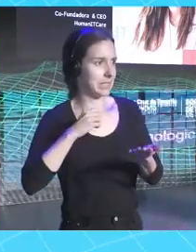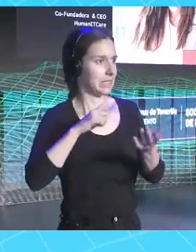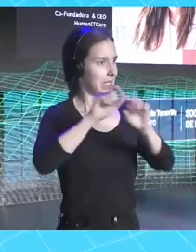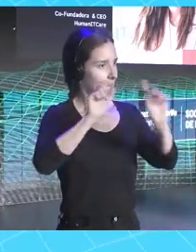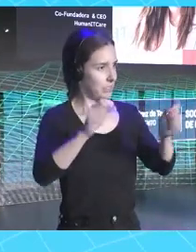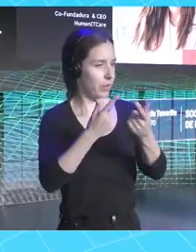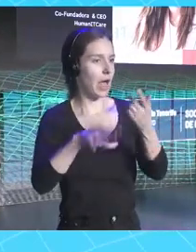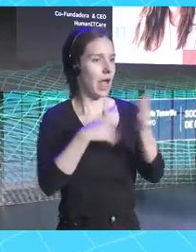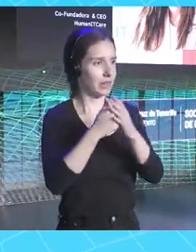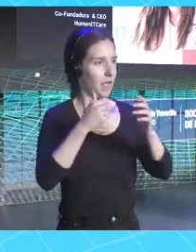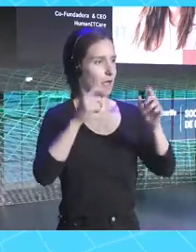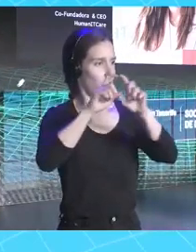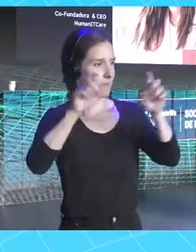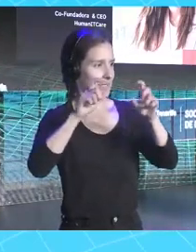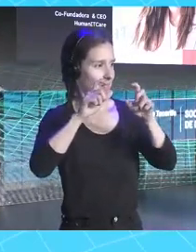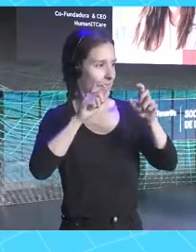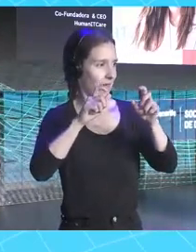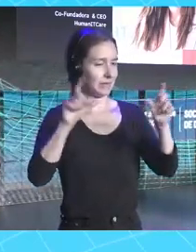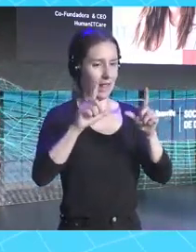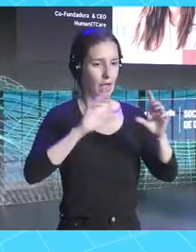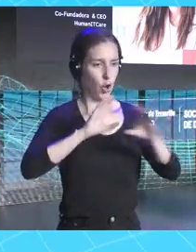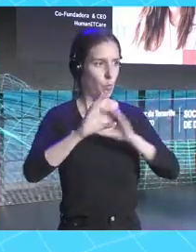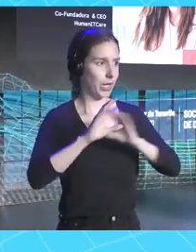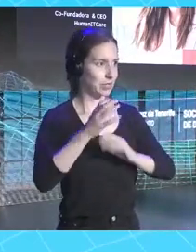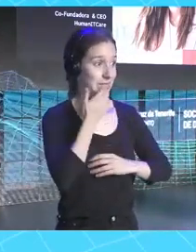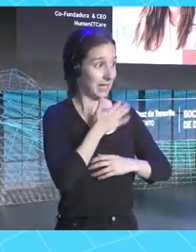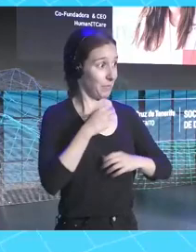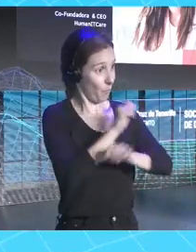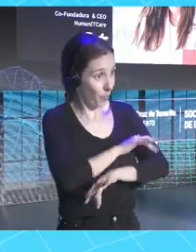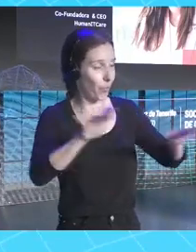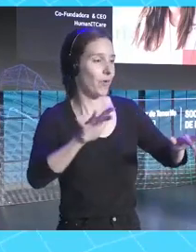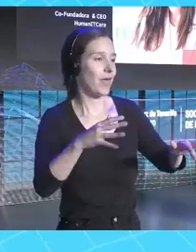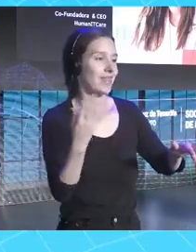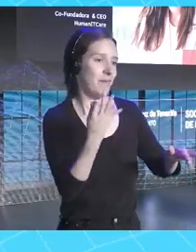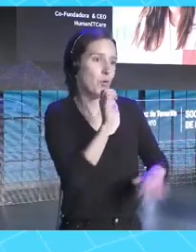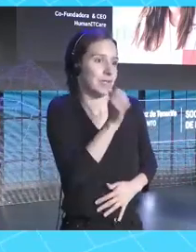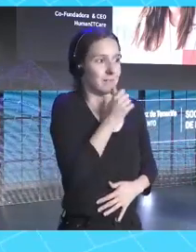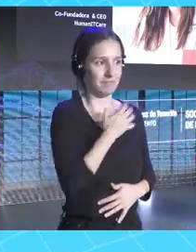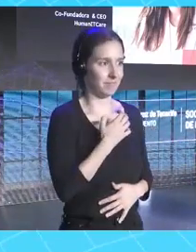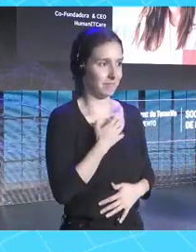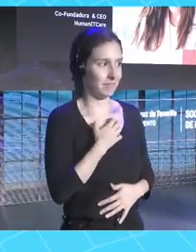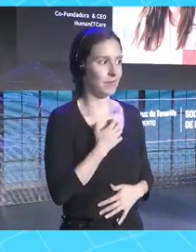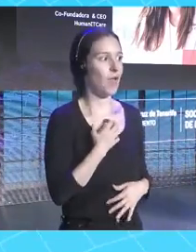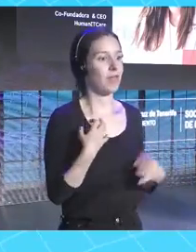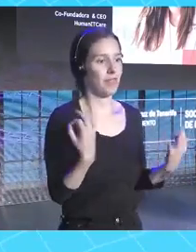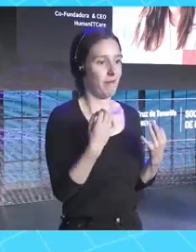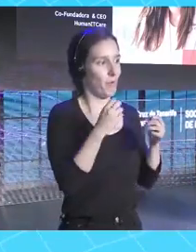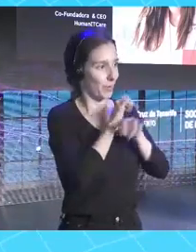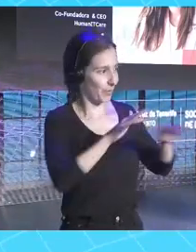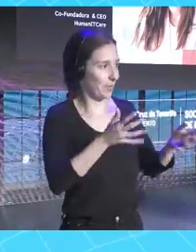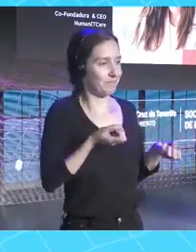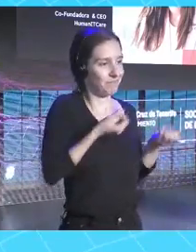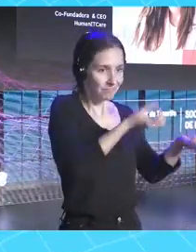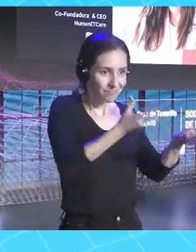la que estamos trabajando ahora que lo que quieres dar un servicio de salud conectada entonces Claro si eso no lo amplificábamos sino